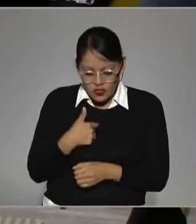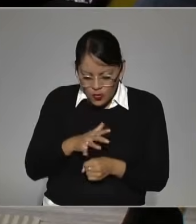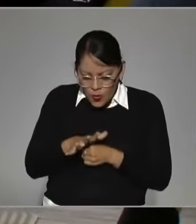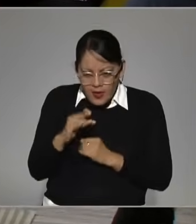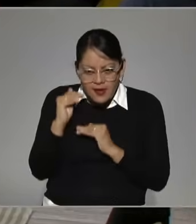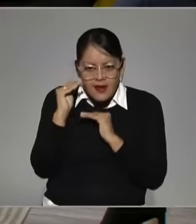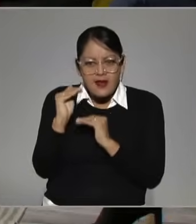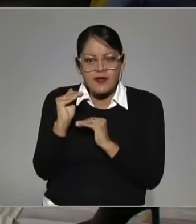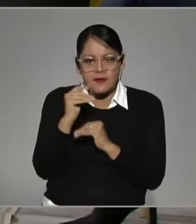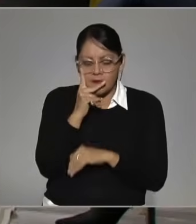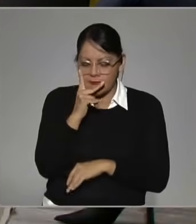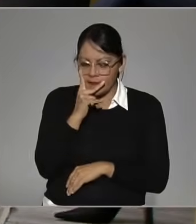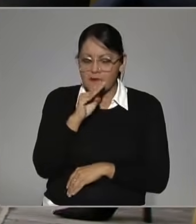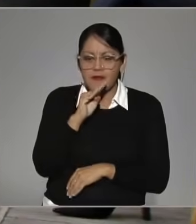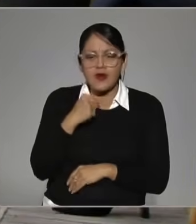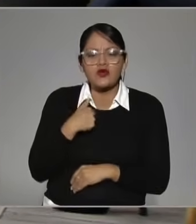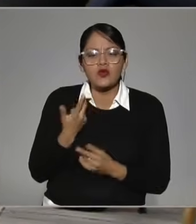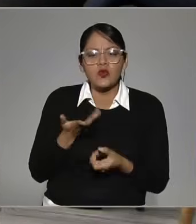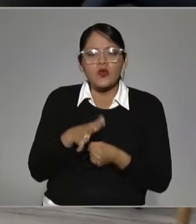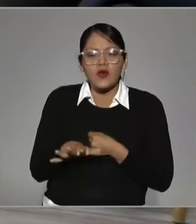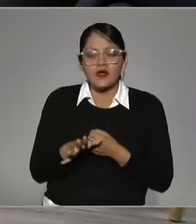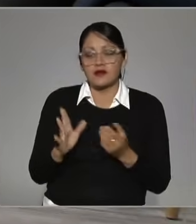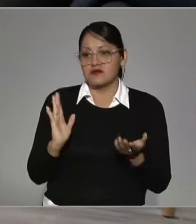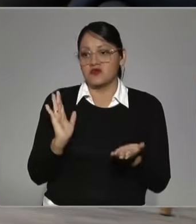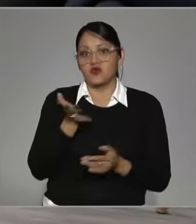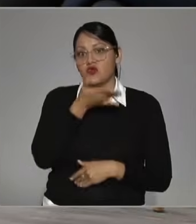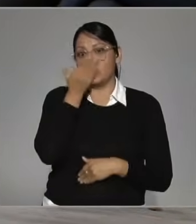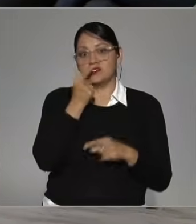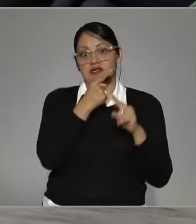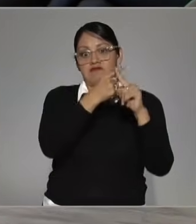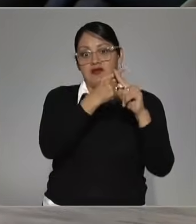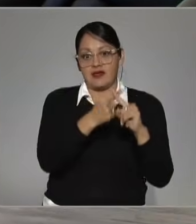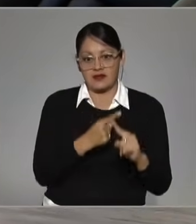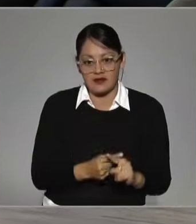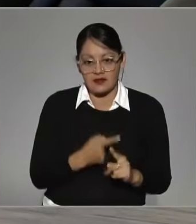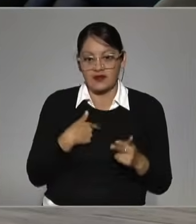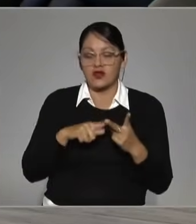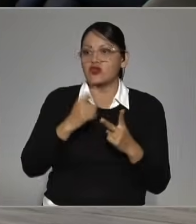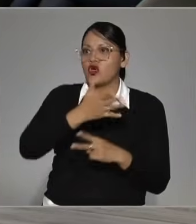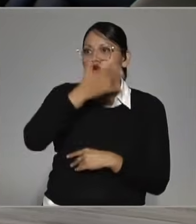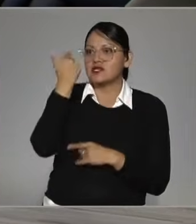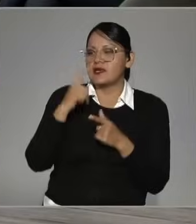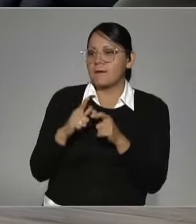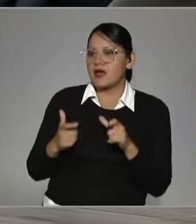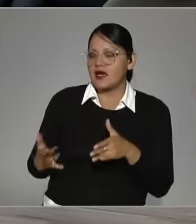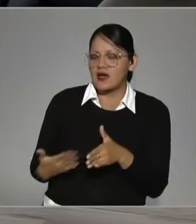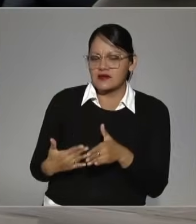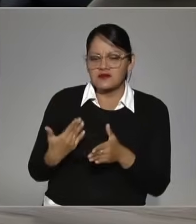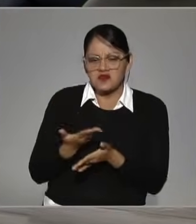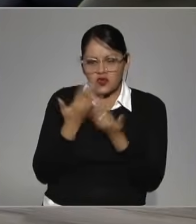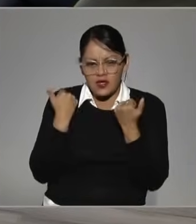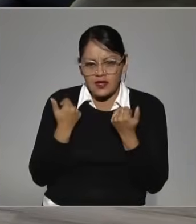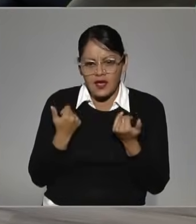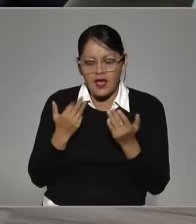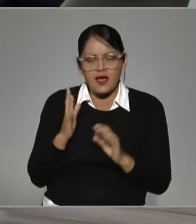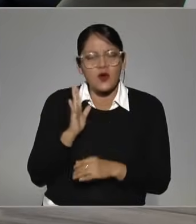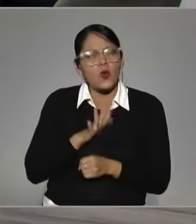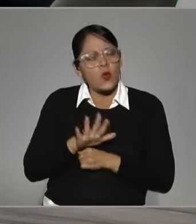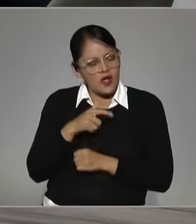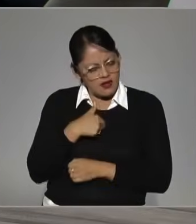limitantes que tengo como padre? Pues no sé hacer quebrados, no sé hacer pastelitos, pero sí, ¿qué puedo hacer? Bueno, entonces le voy a